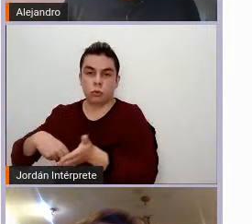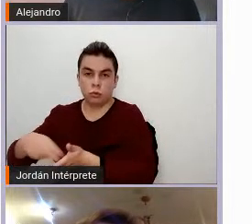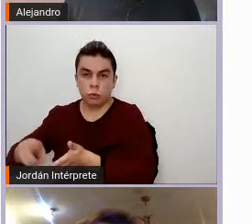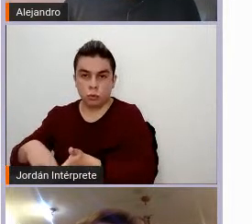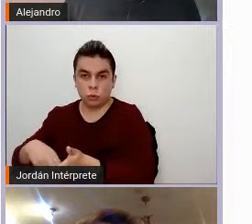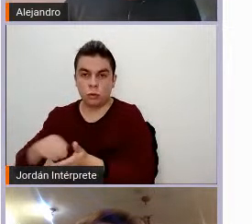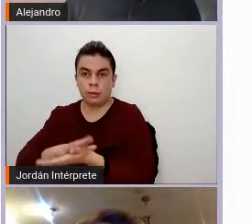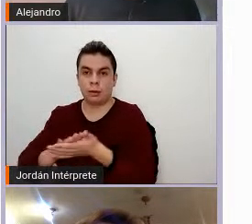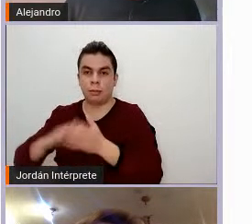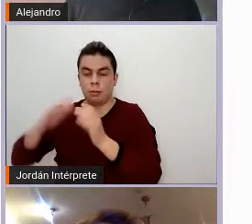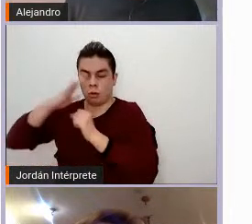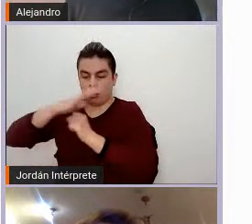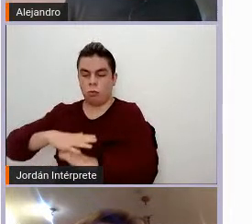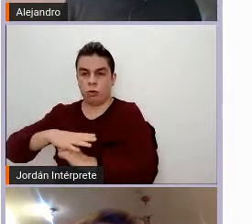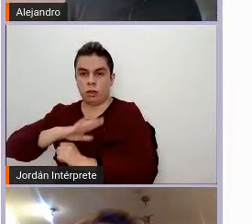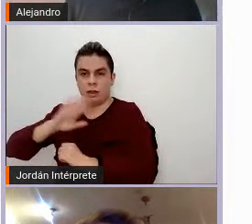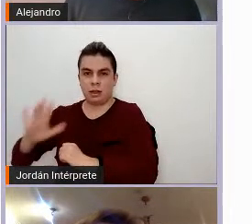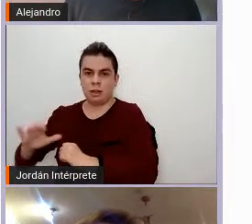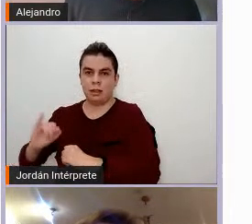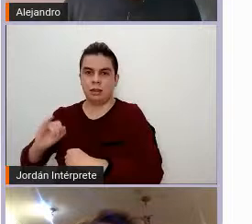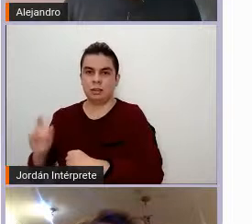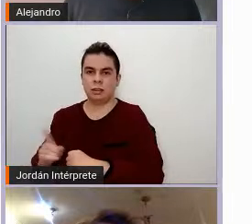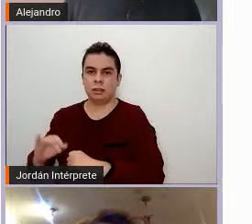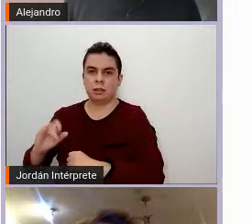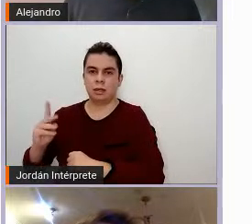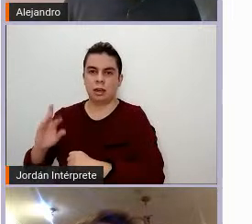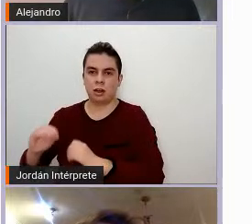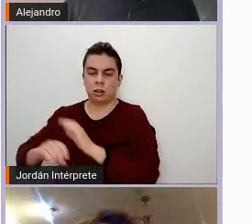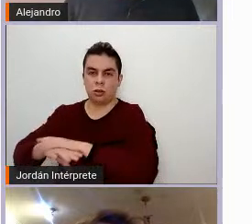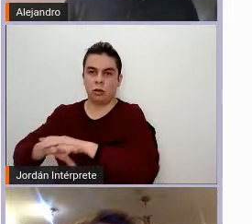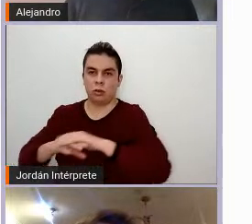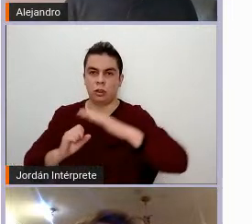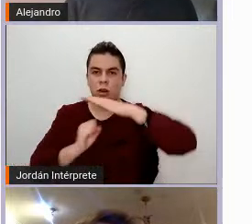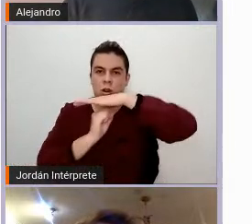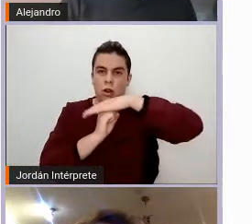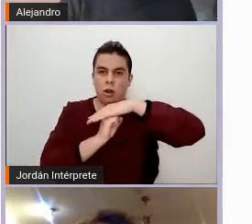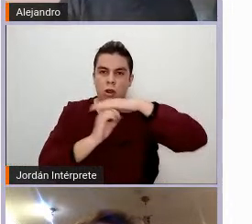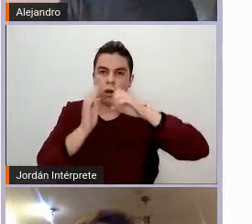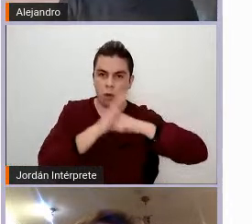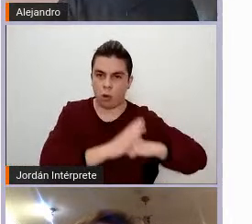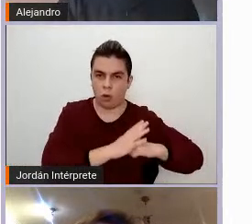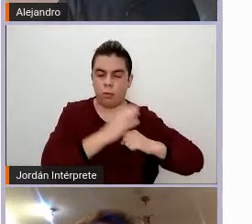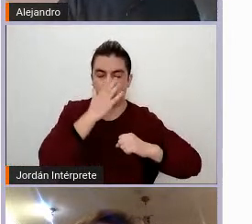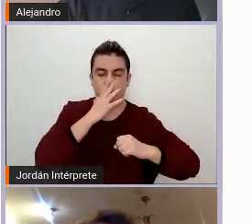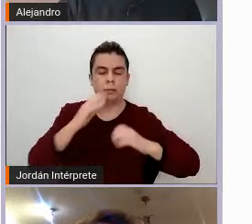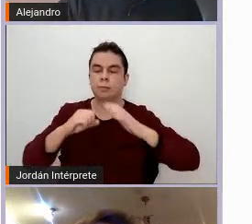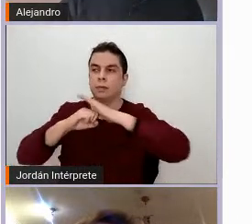los oprimidos del lado izquierdo y a los opresores del lado derecho.